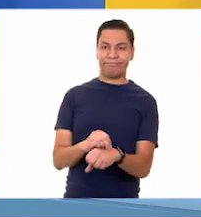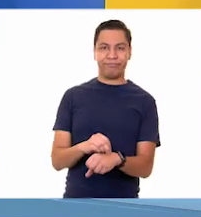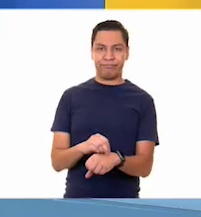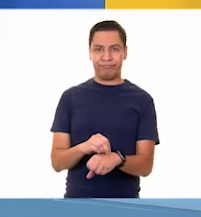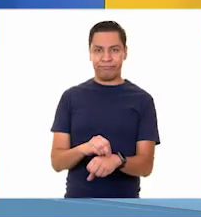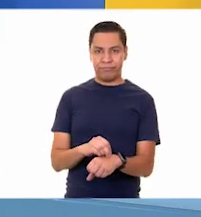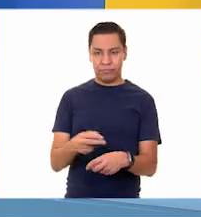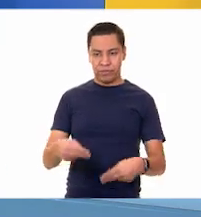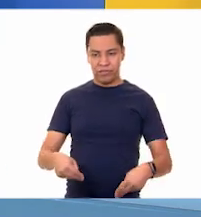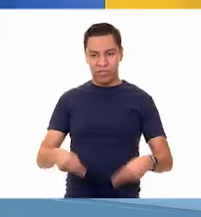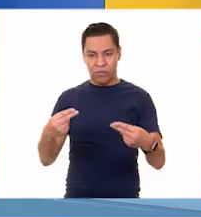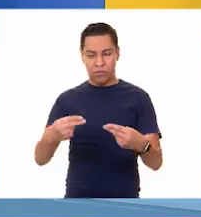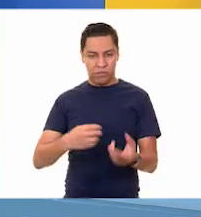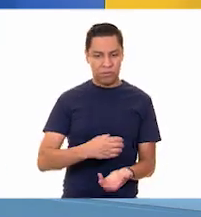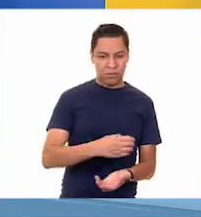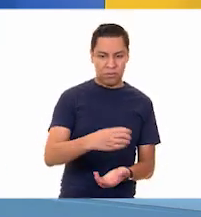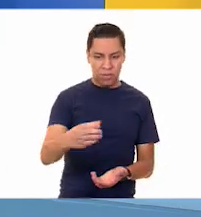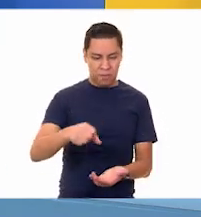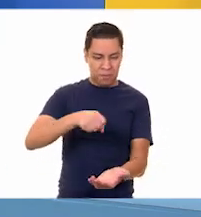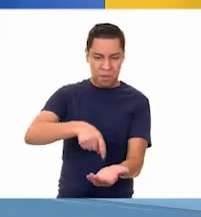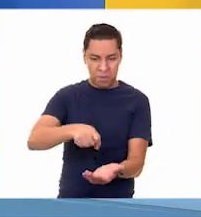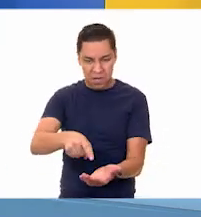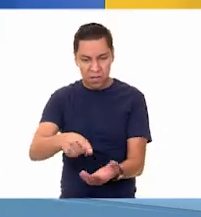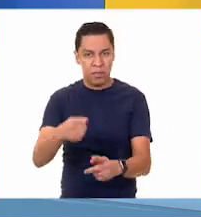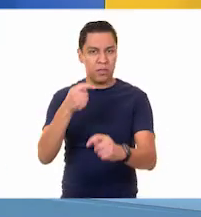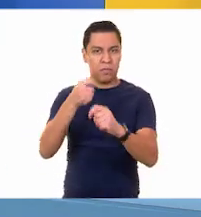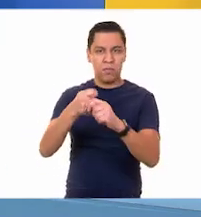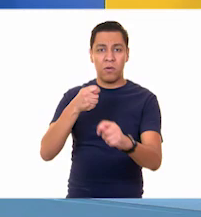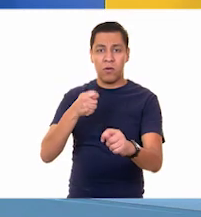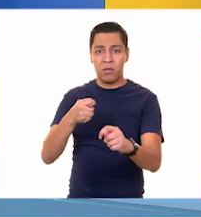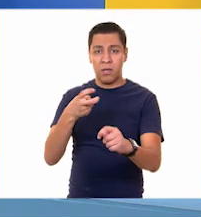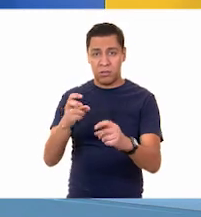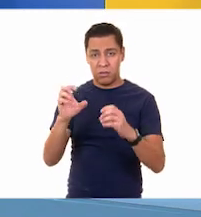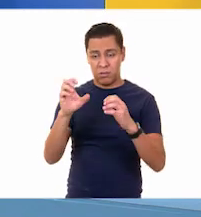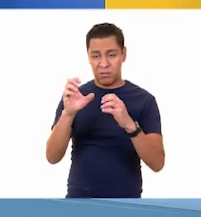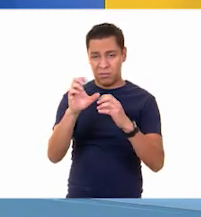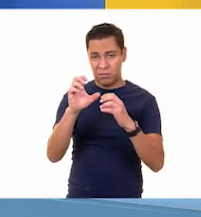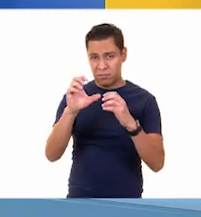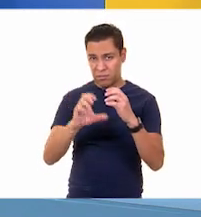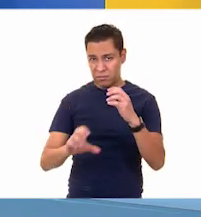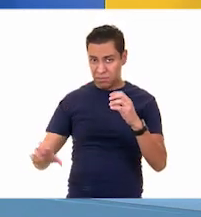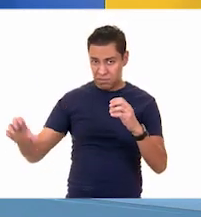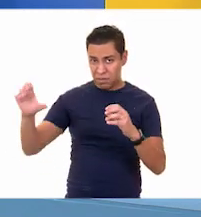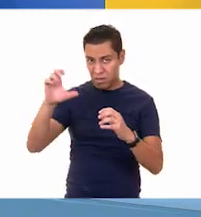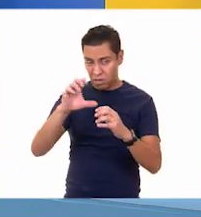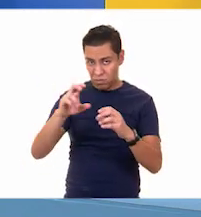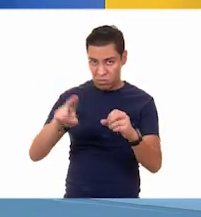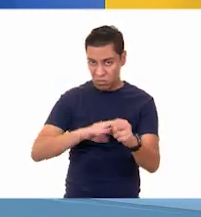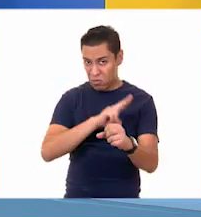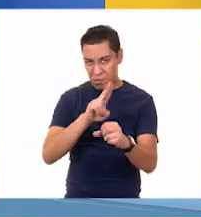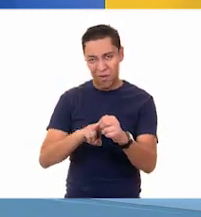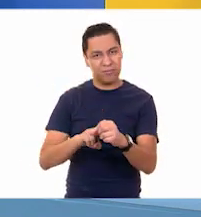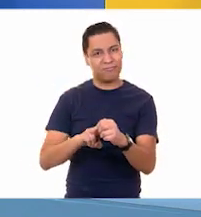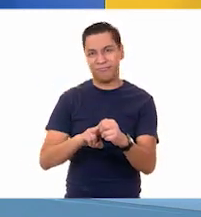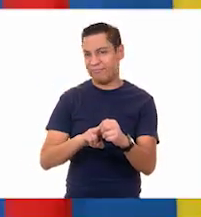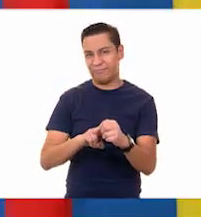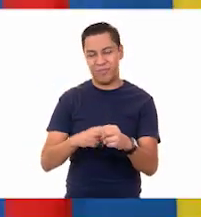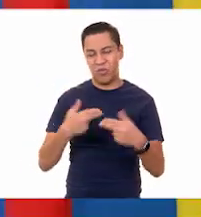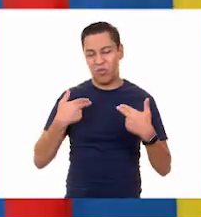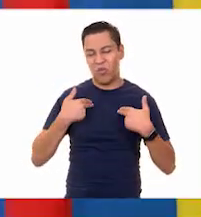industria, la ganadería extensiva o los transportes, de una u otra forma, el ciclo completo se ve afectado en varios